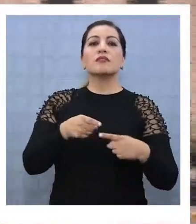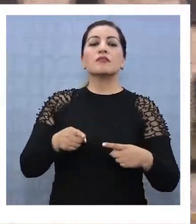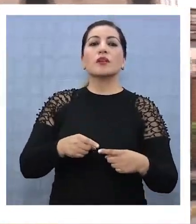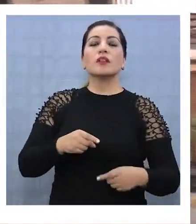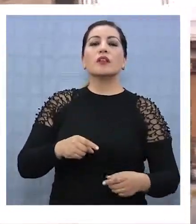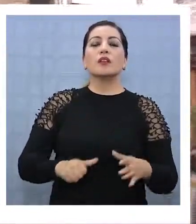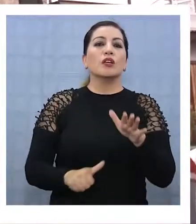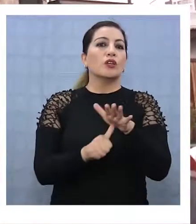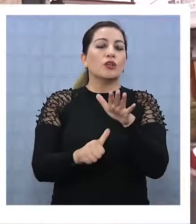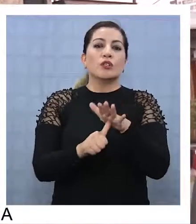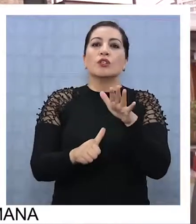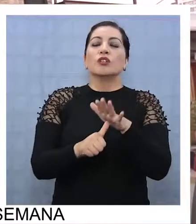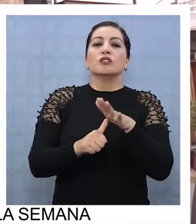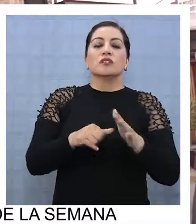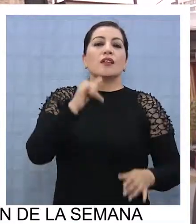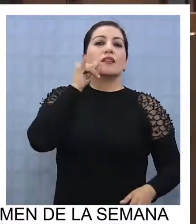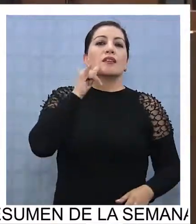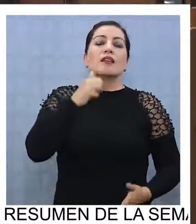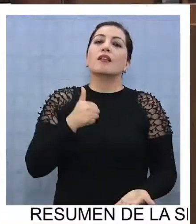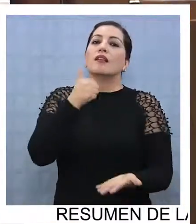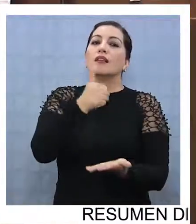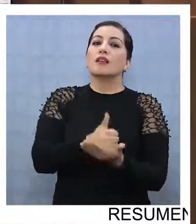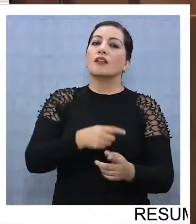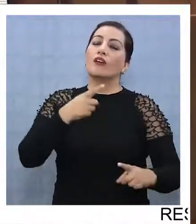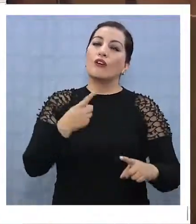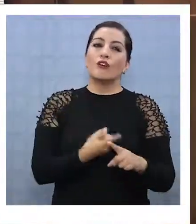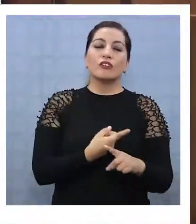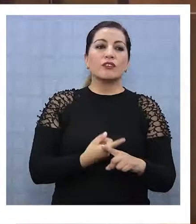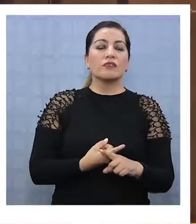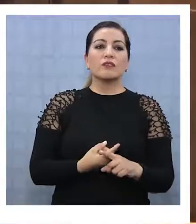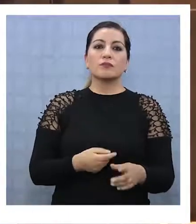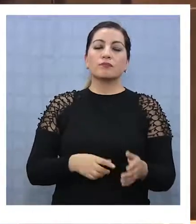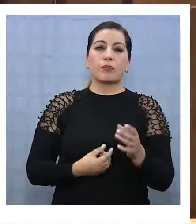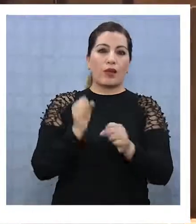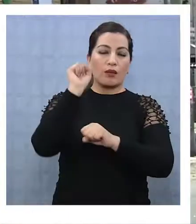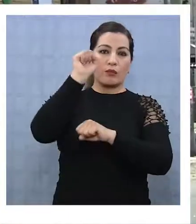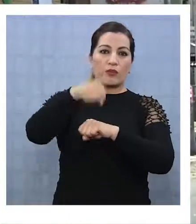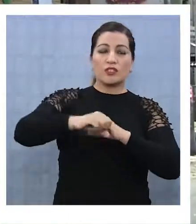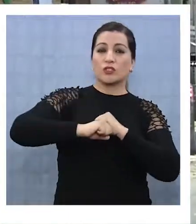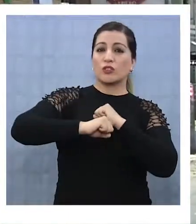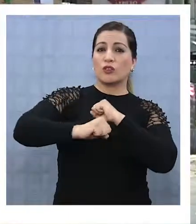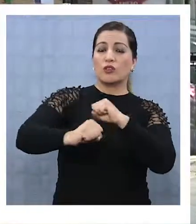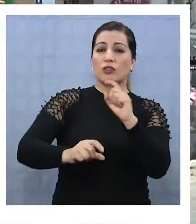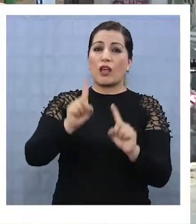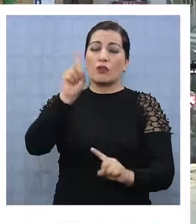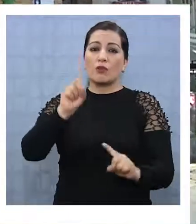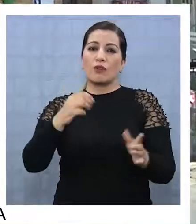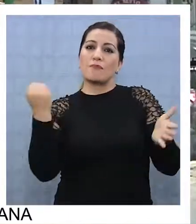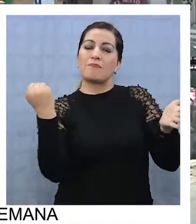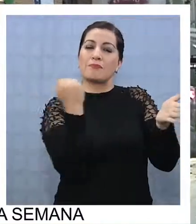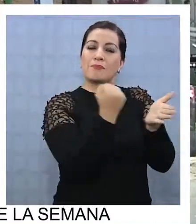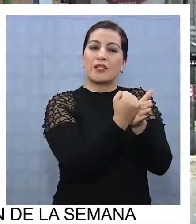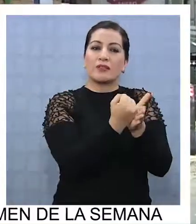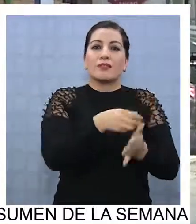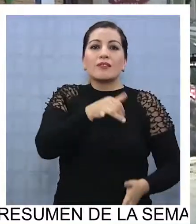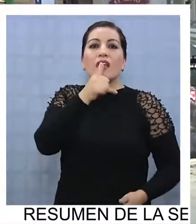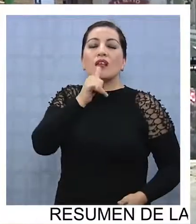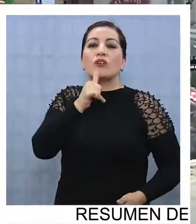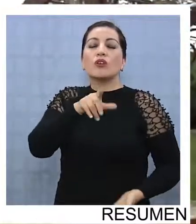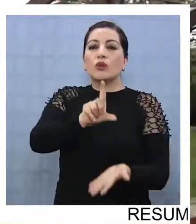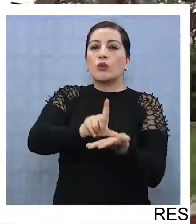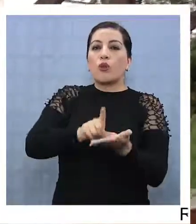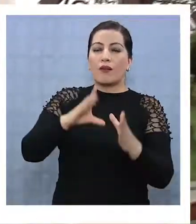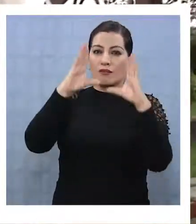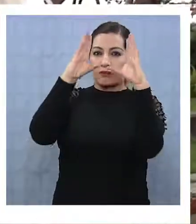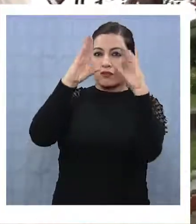Durante esta semana los concejales de Iquique y el alcalde nuevamente se vieron enfrentados debido a la aprobación y rechazo de ciertas patentes de alcoholes para